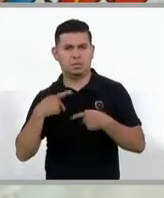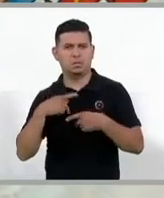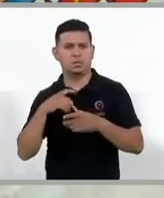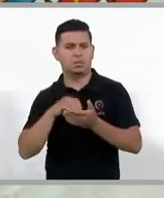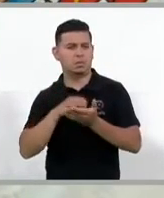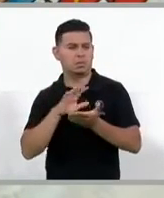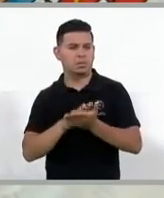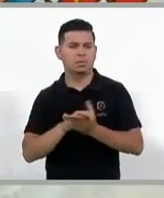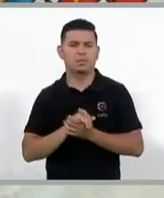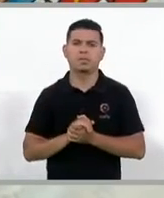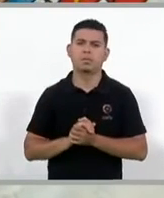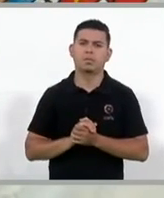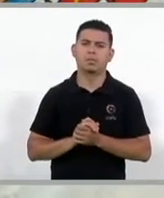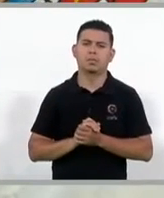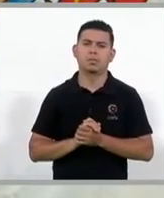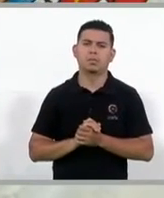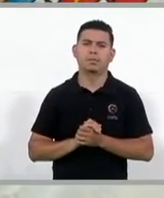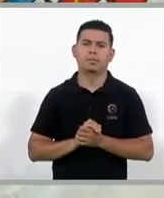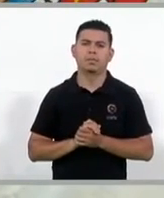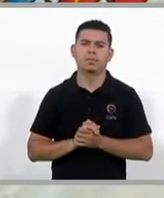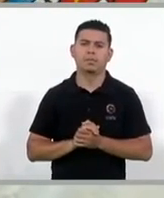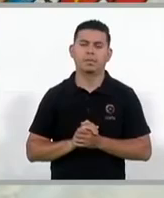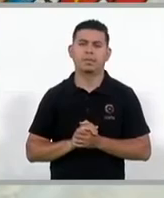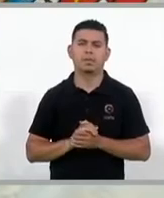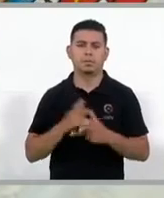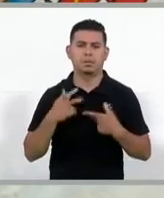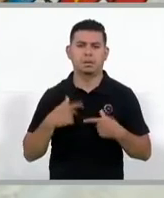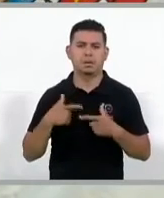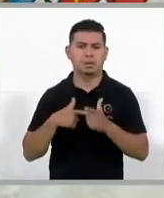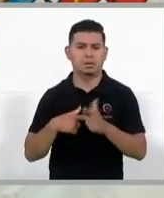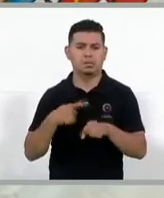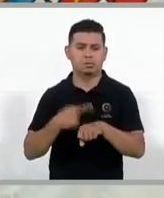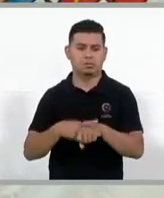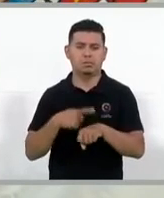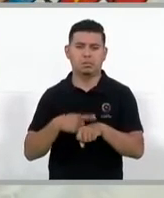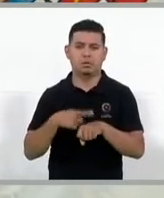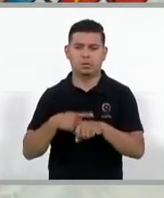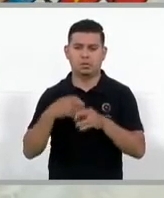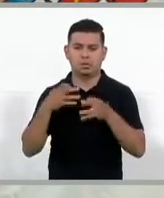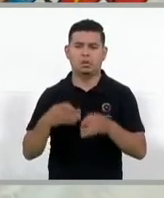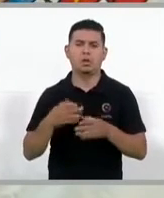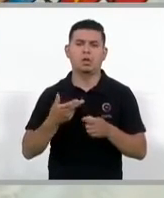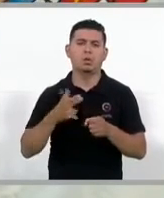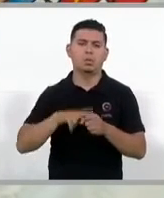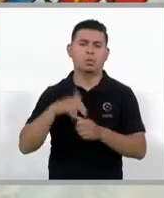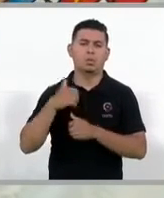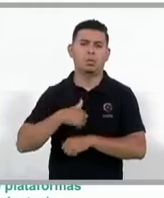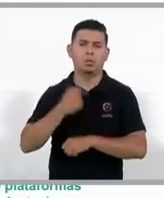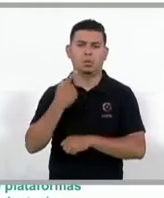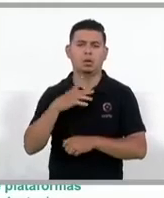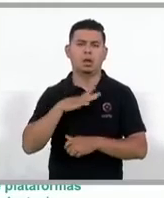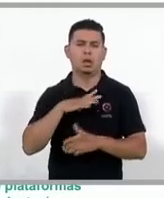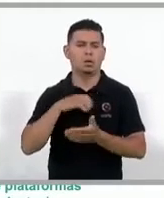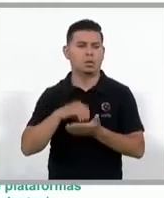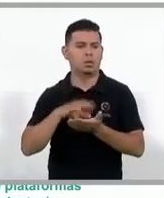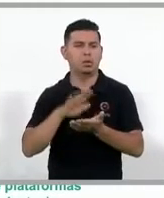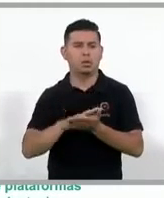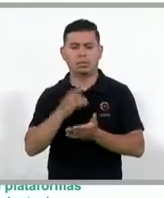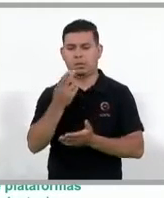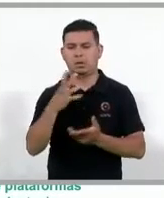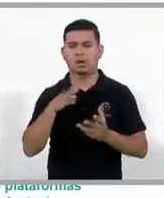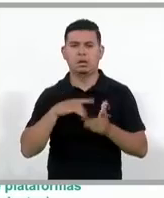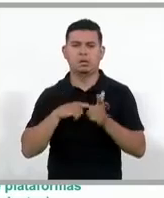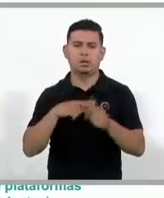lo referente a los casos activos para este día la jurisdicción sanitaria número 1 reporta 25